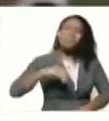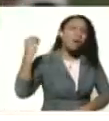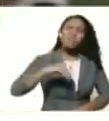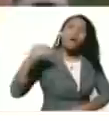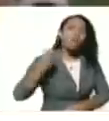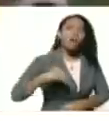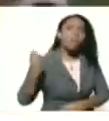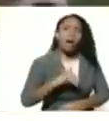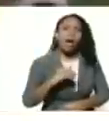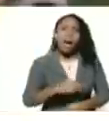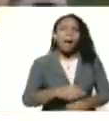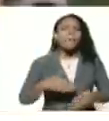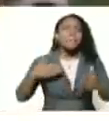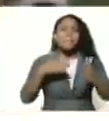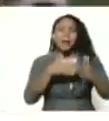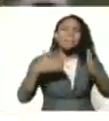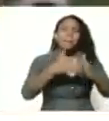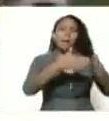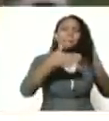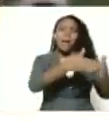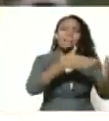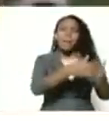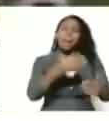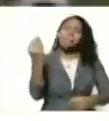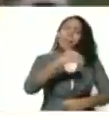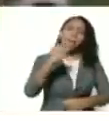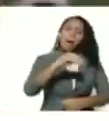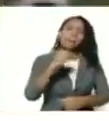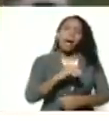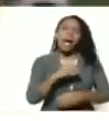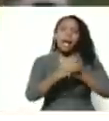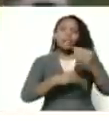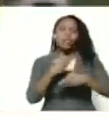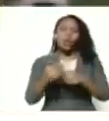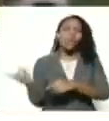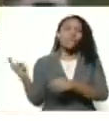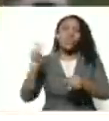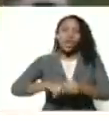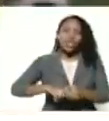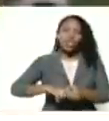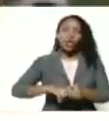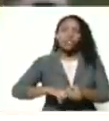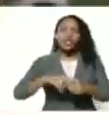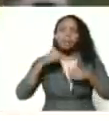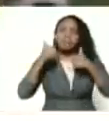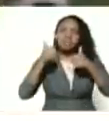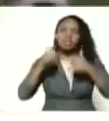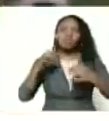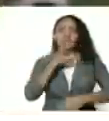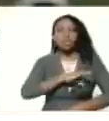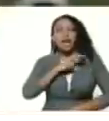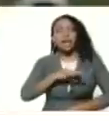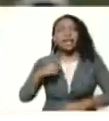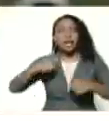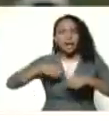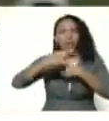más nos han tiroteado y nos han vulnerado el estado de bienestar social que la revolución construyó,